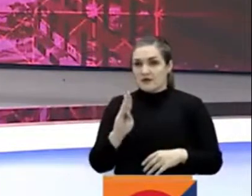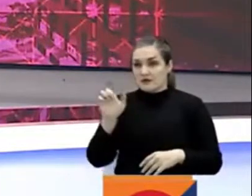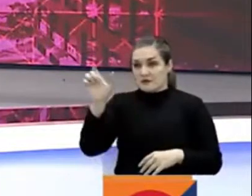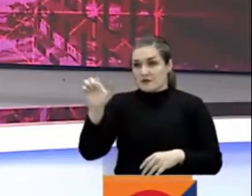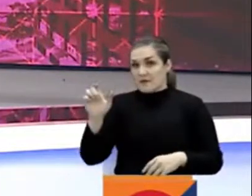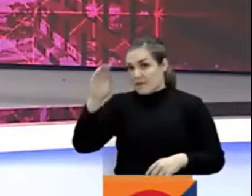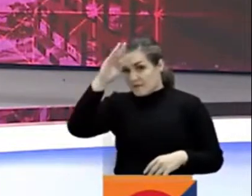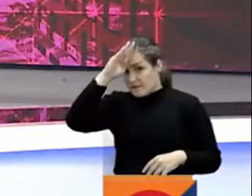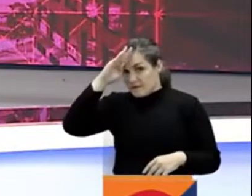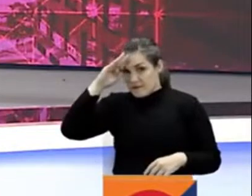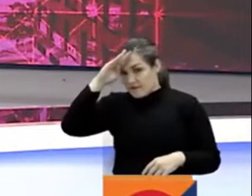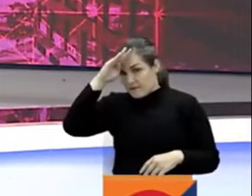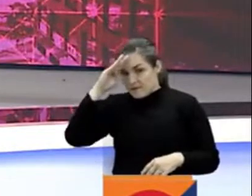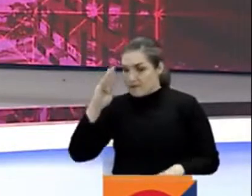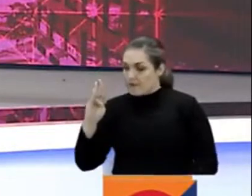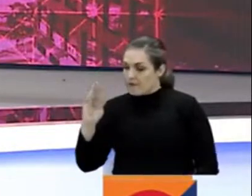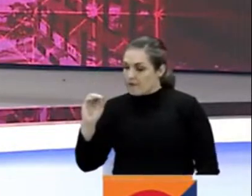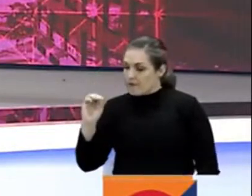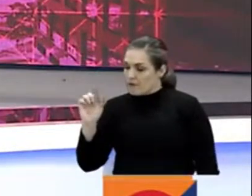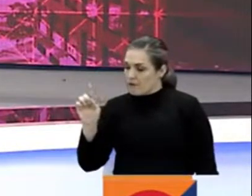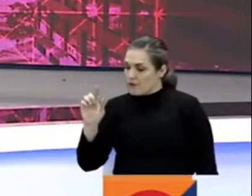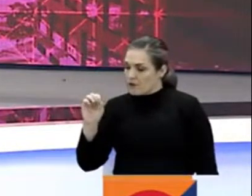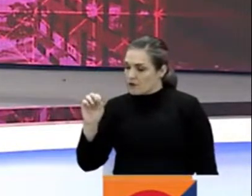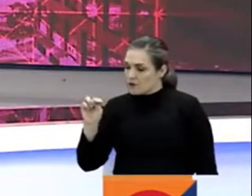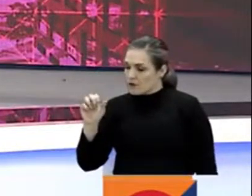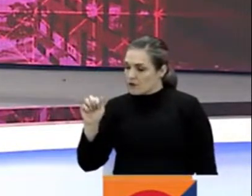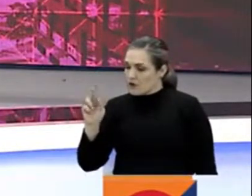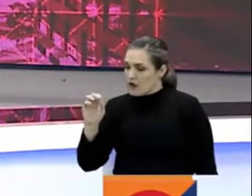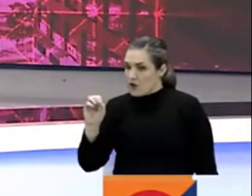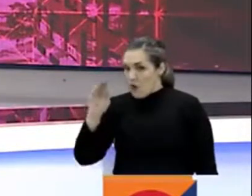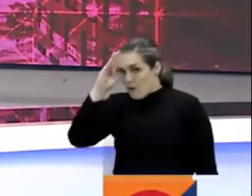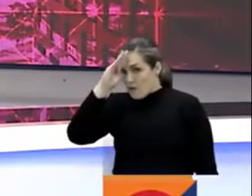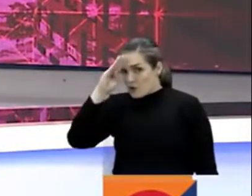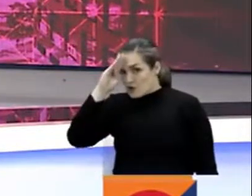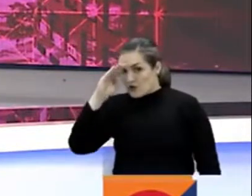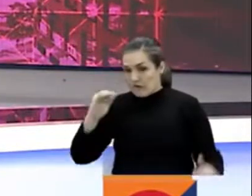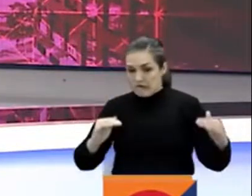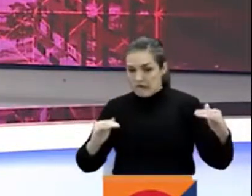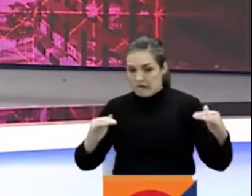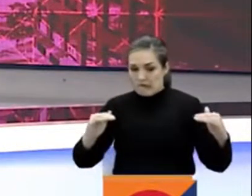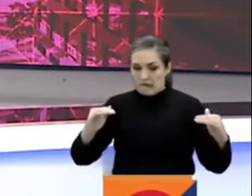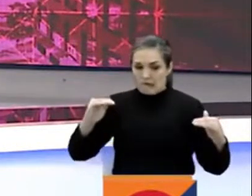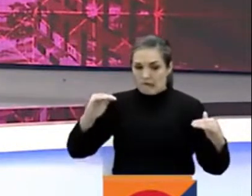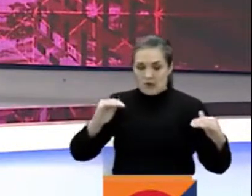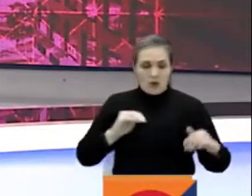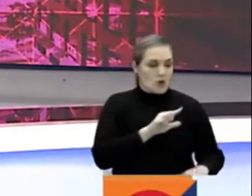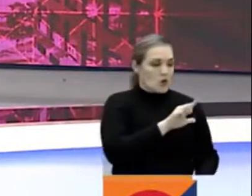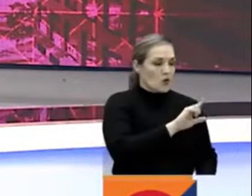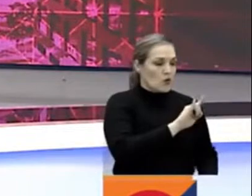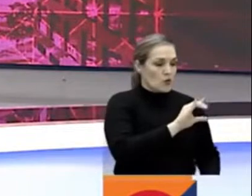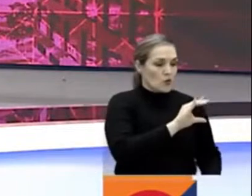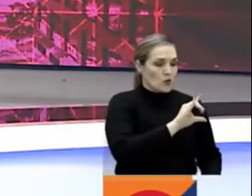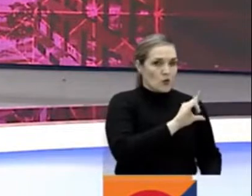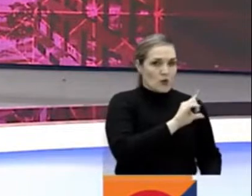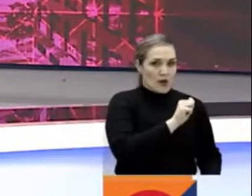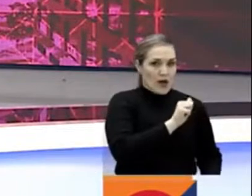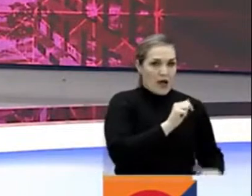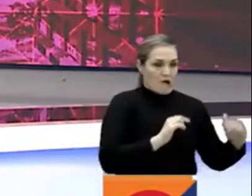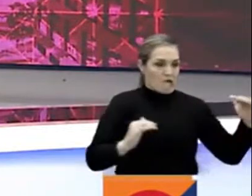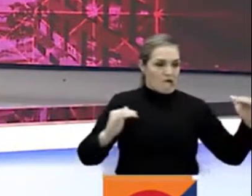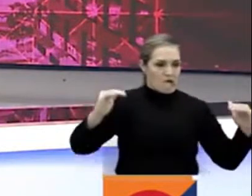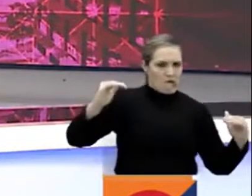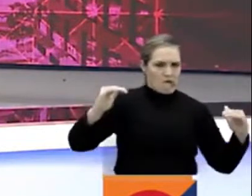Bolsonaro supera al candidato de izquierda Lula da Silva por menos de 200.000 votos. El siguiente es un informe de Iván